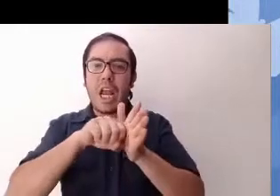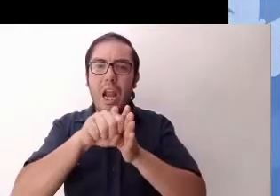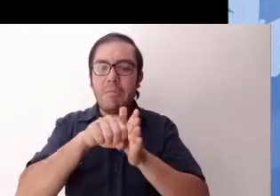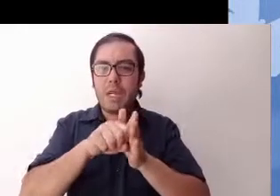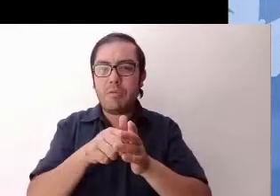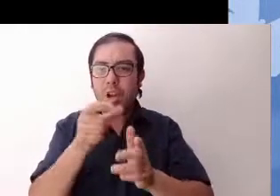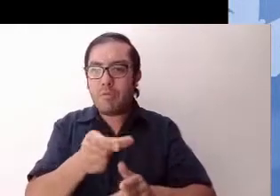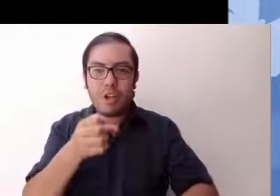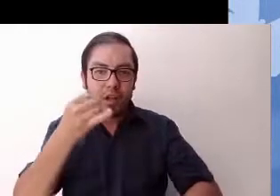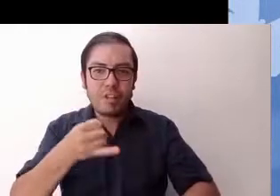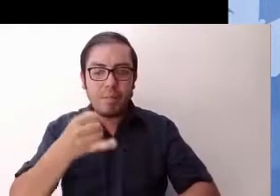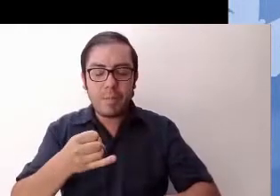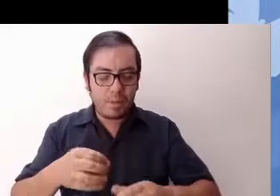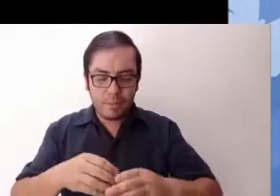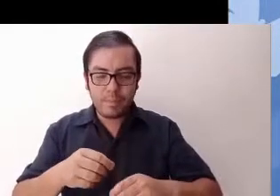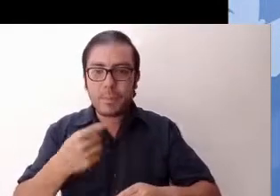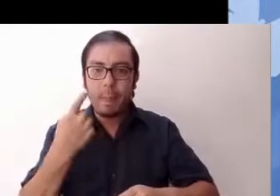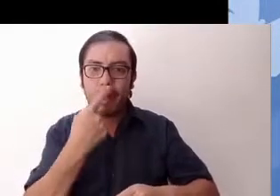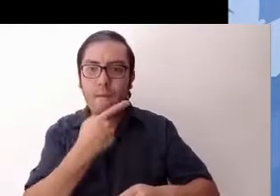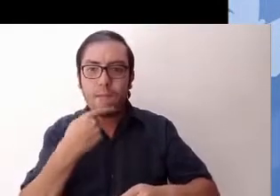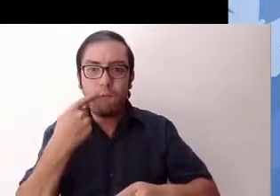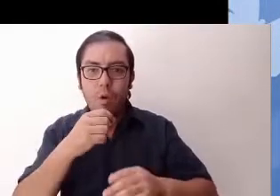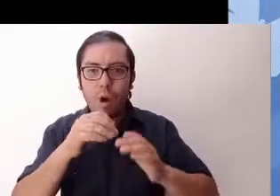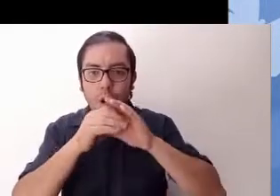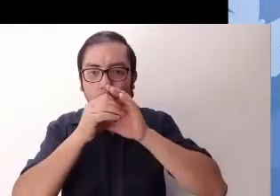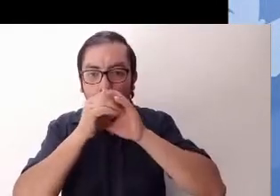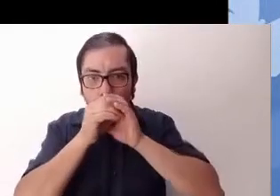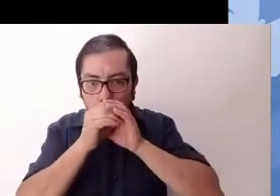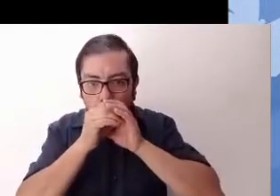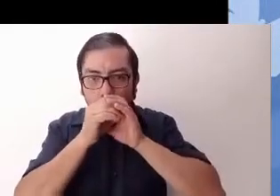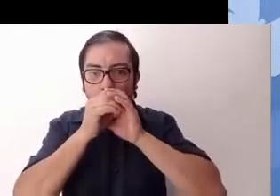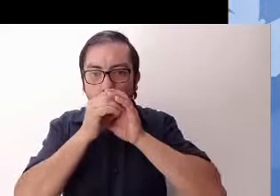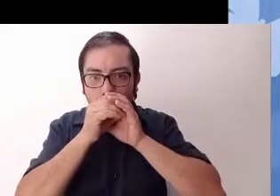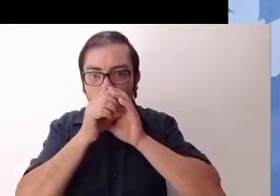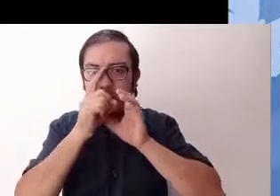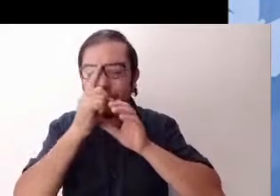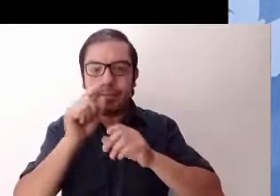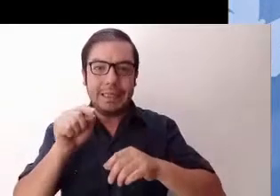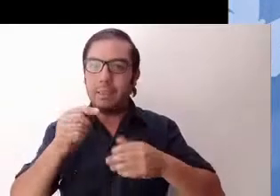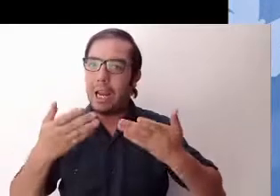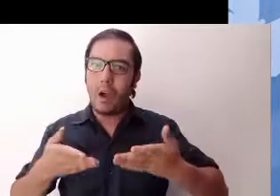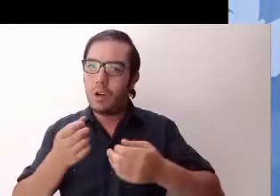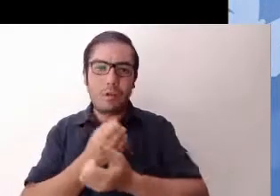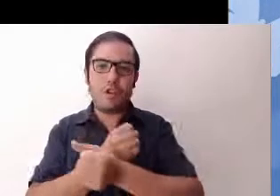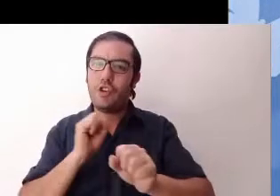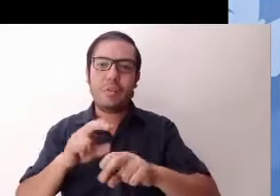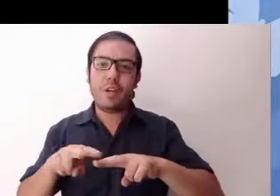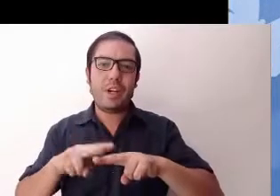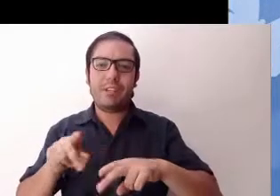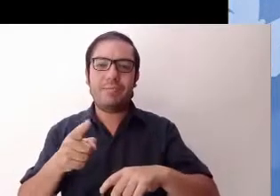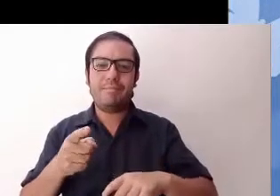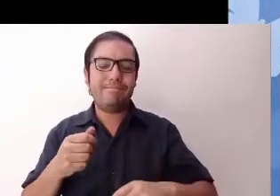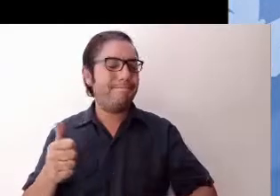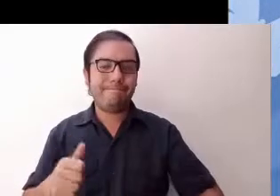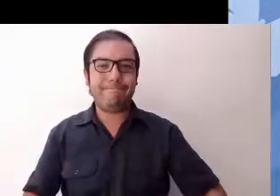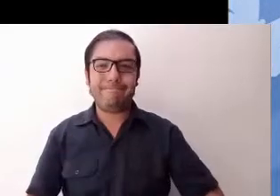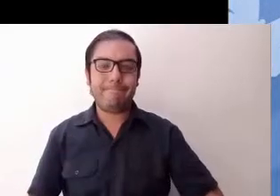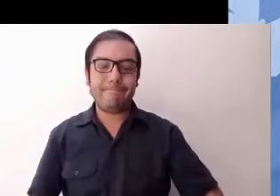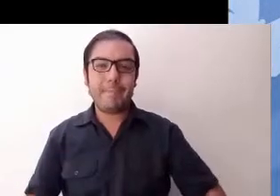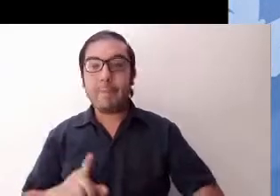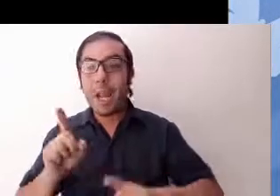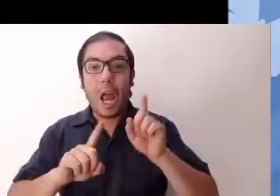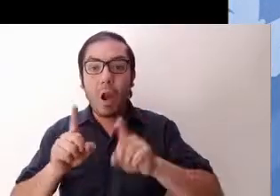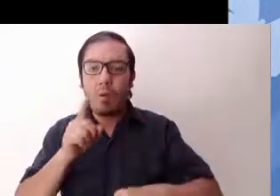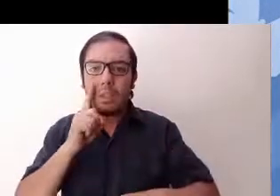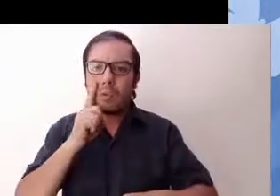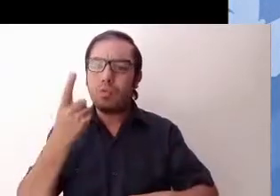no lo hagan. Si no tenemos un instrumento especializado para generar ventilaciones, no podemos